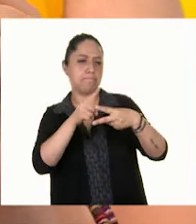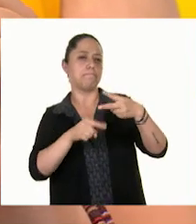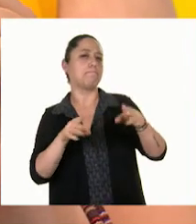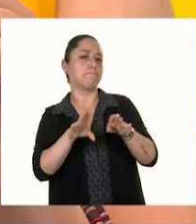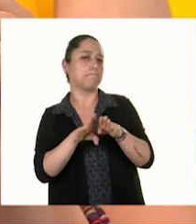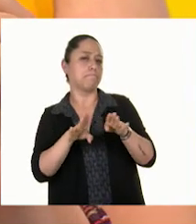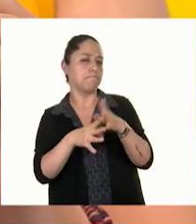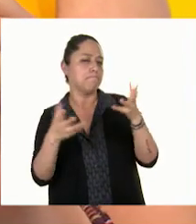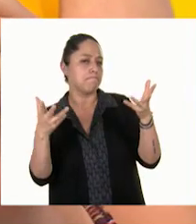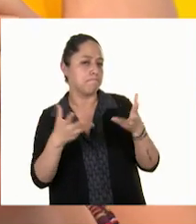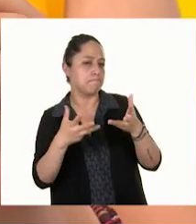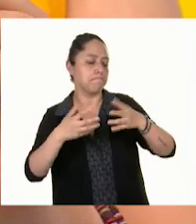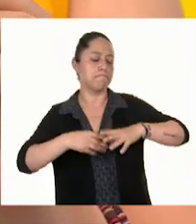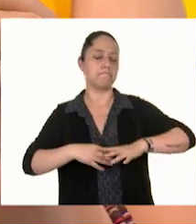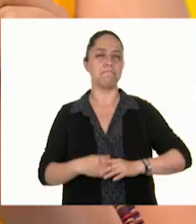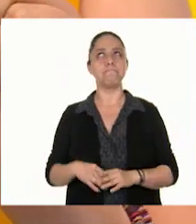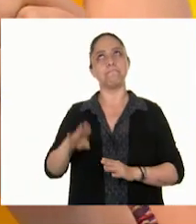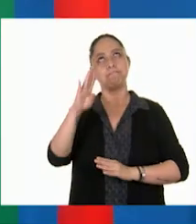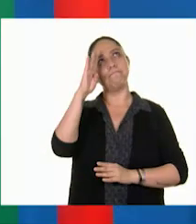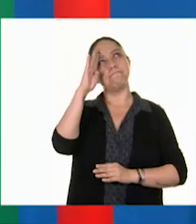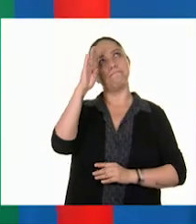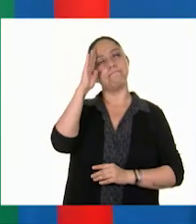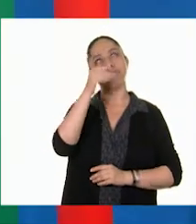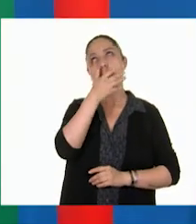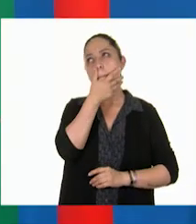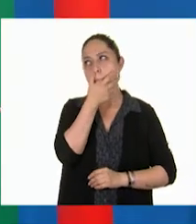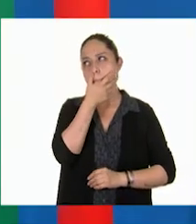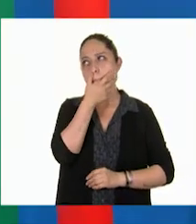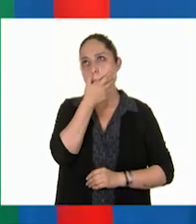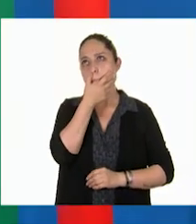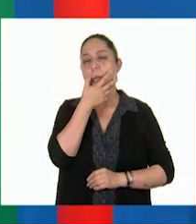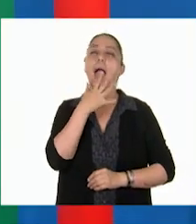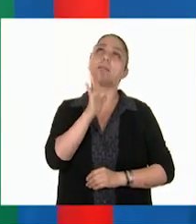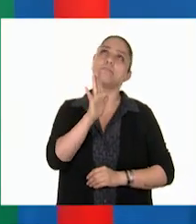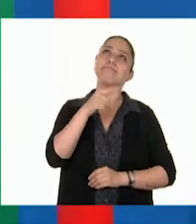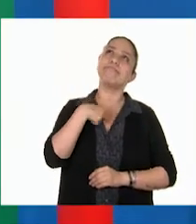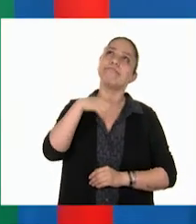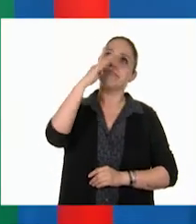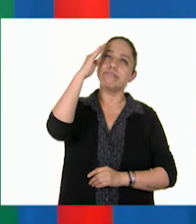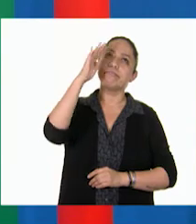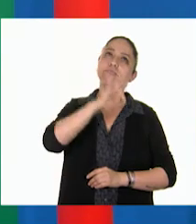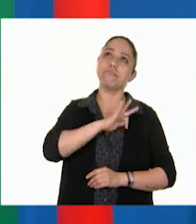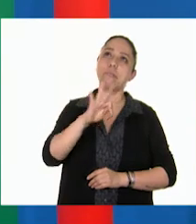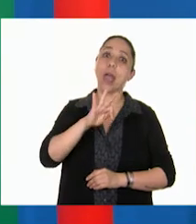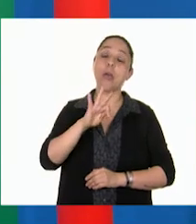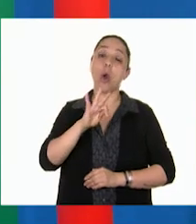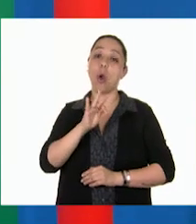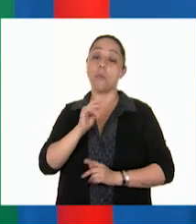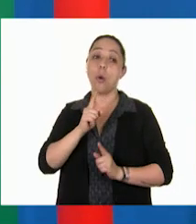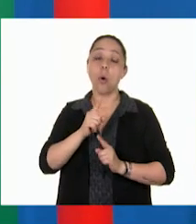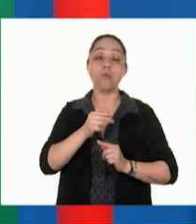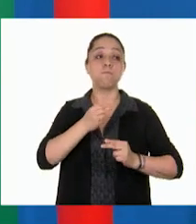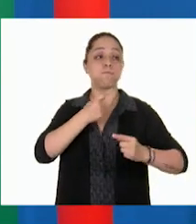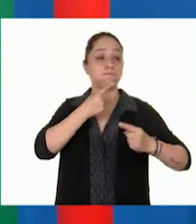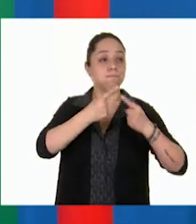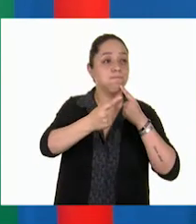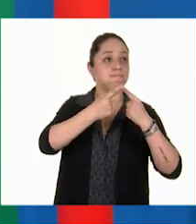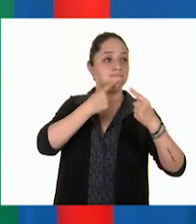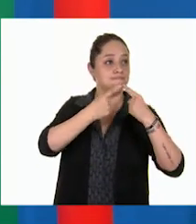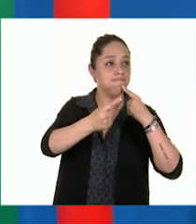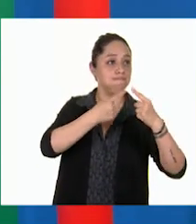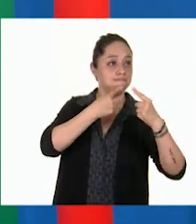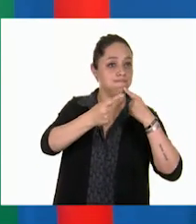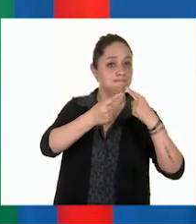Dos estrategias para resolver conflictos. Bueno, pues yo podría decir que la negociación y la mediación como